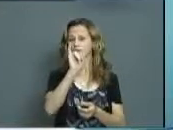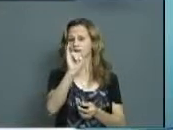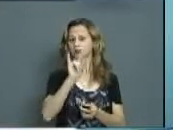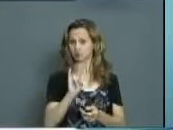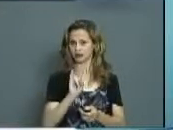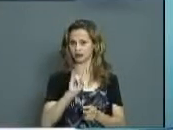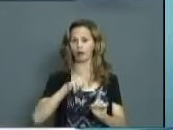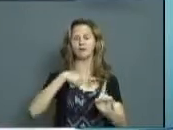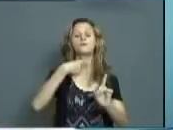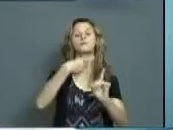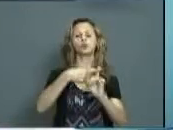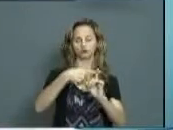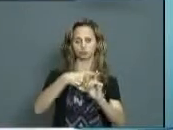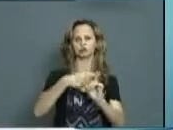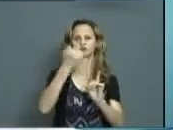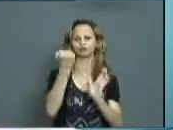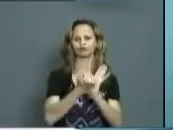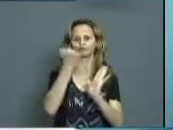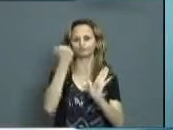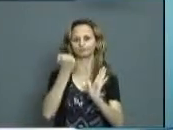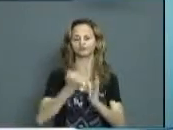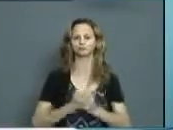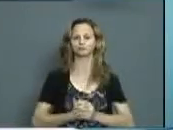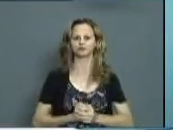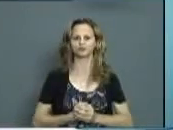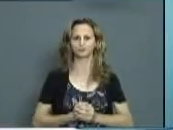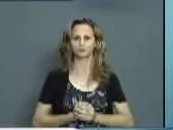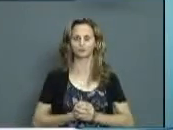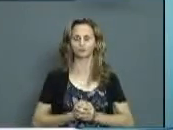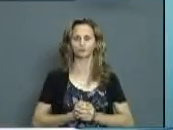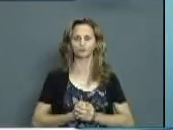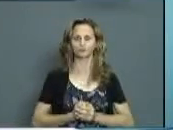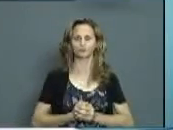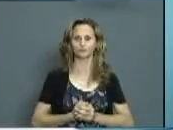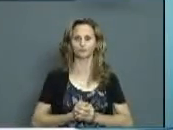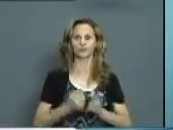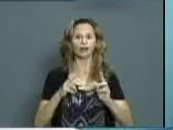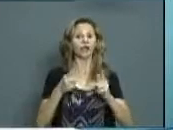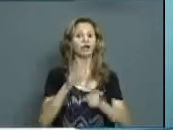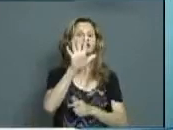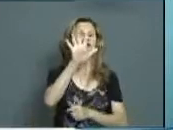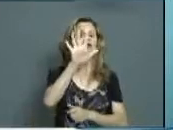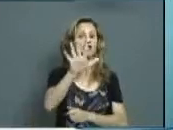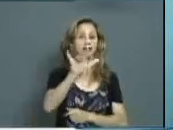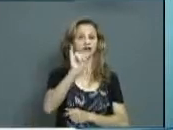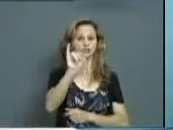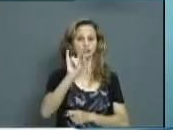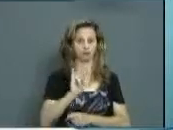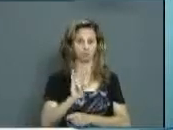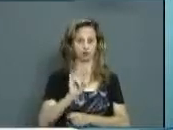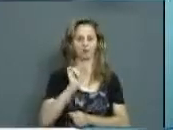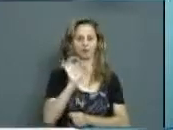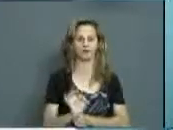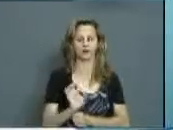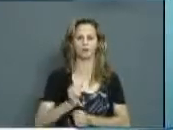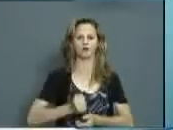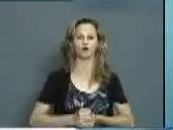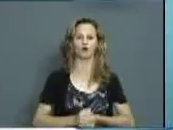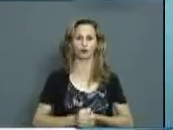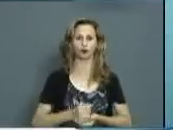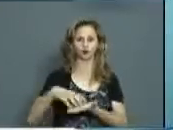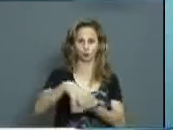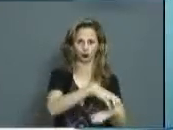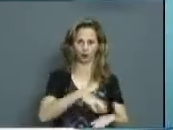569 nuevos casos positivos autóctonos a la COVID-19. Reitero, 569. Veamos la distribución por cada uno de